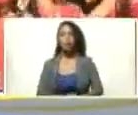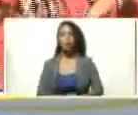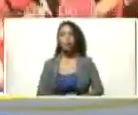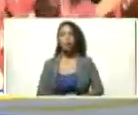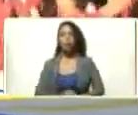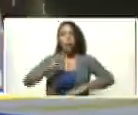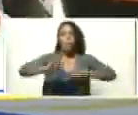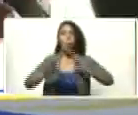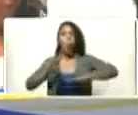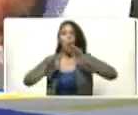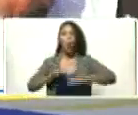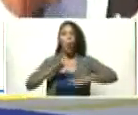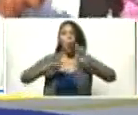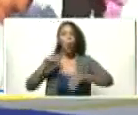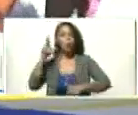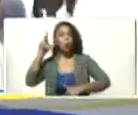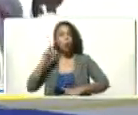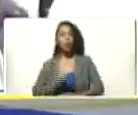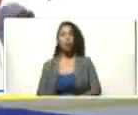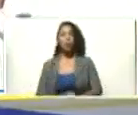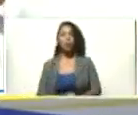¡Suenan los tambores!